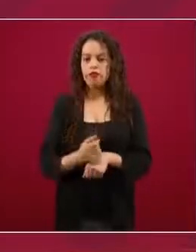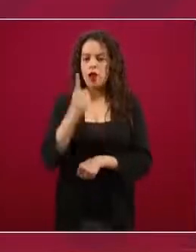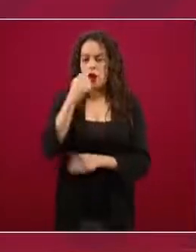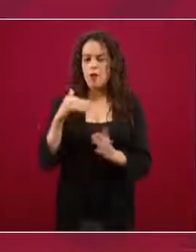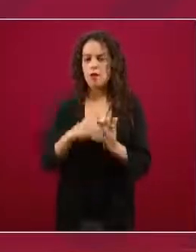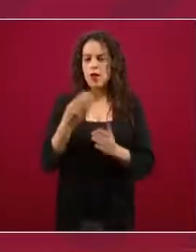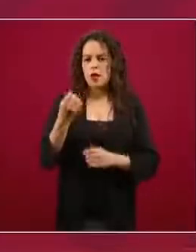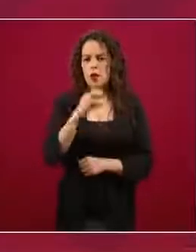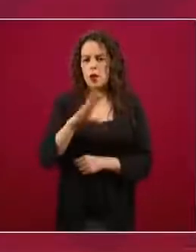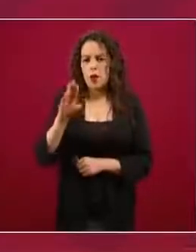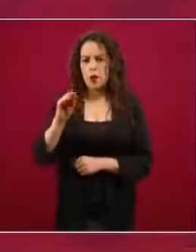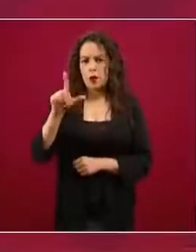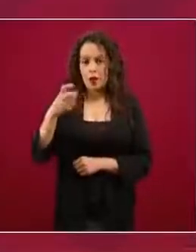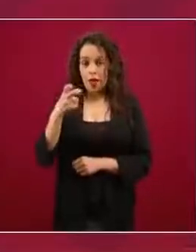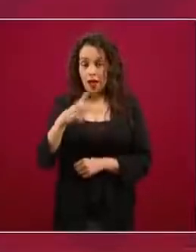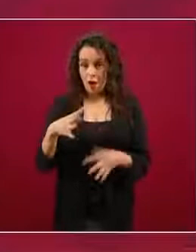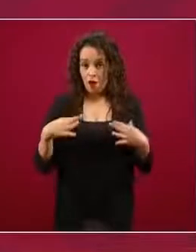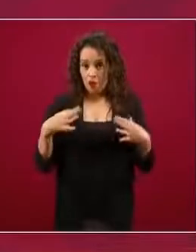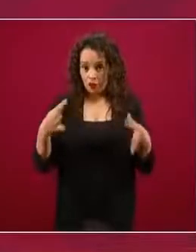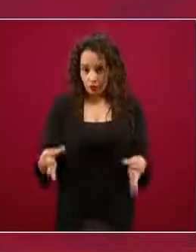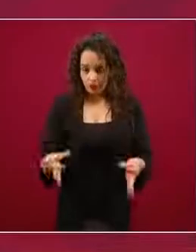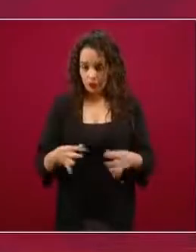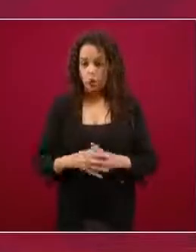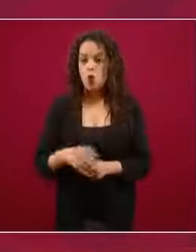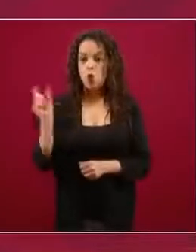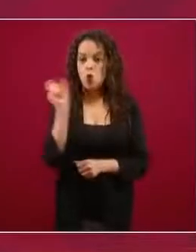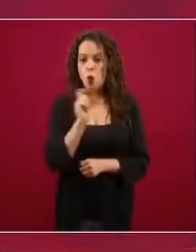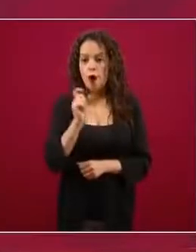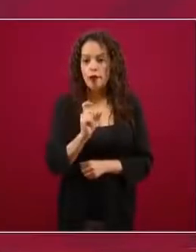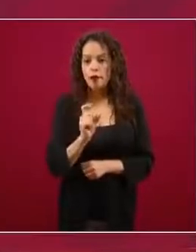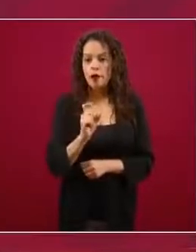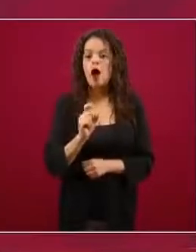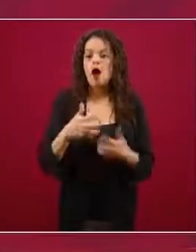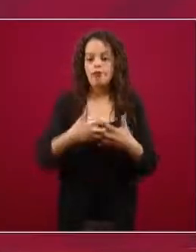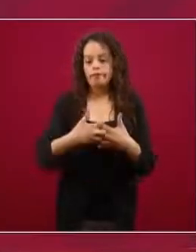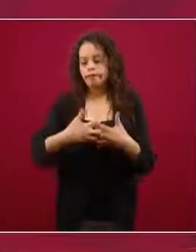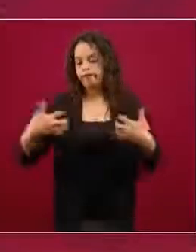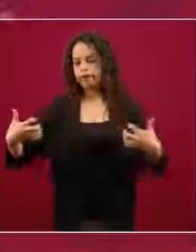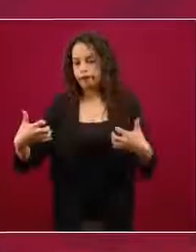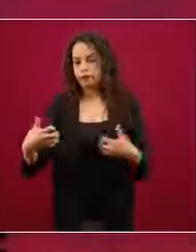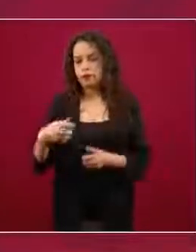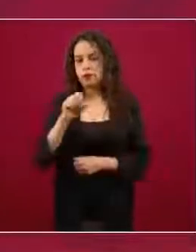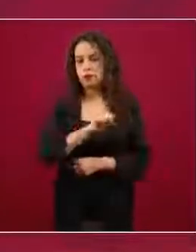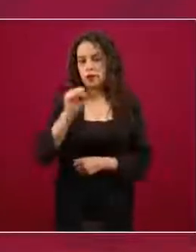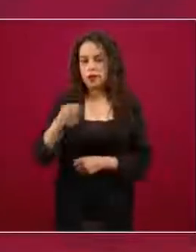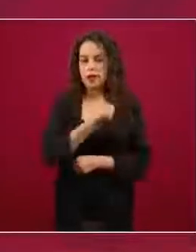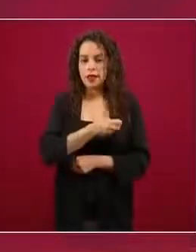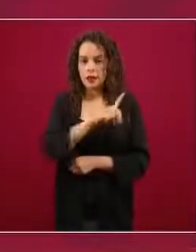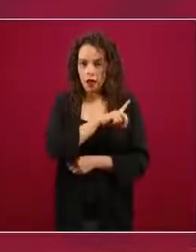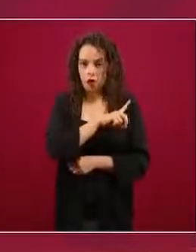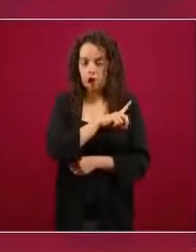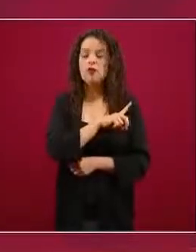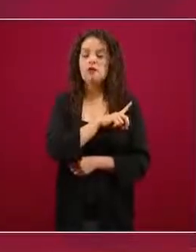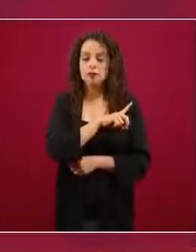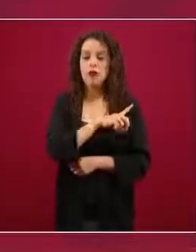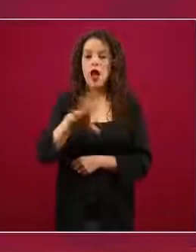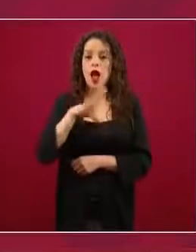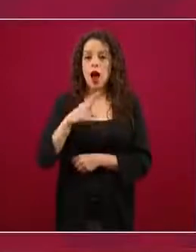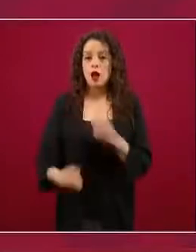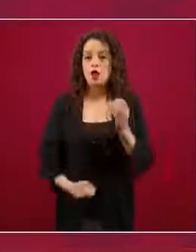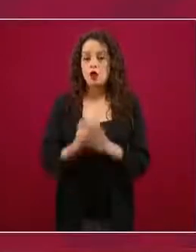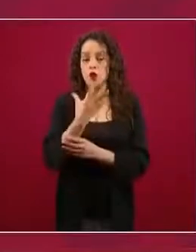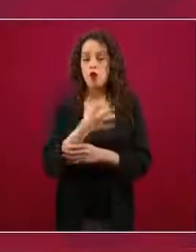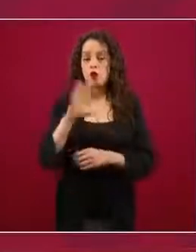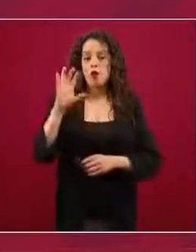1997 cuando se descentralizó la Secretaría de Salud y se crearon 32 secretarías estatales